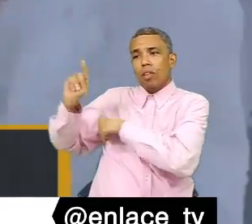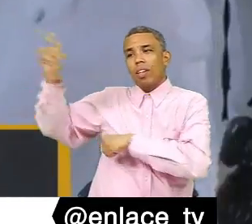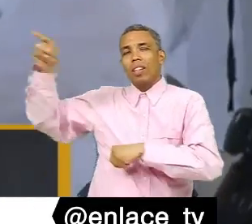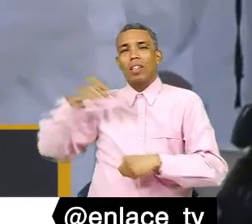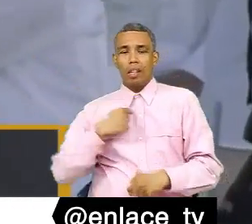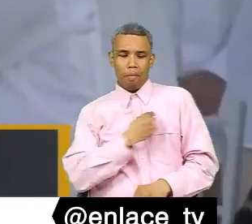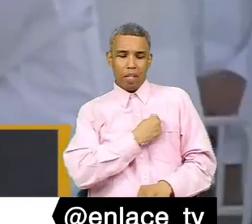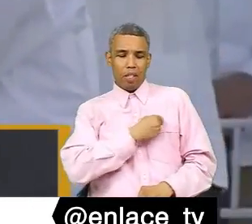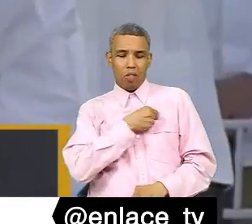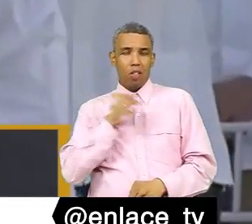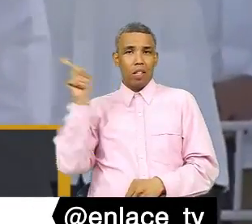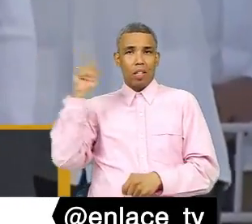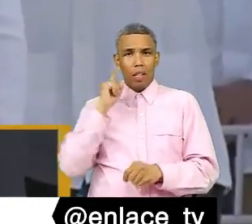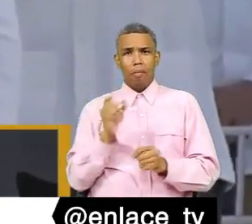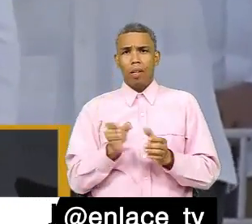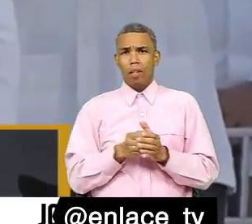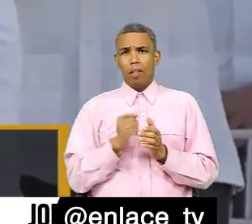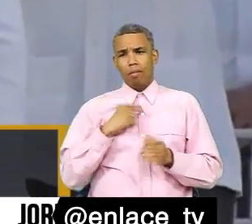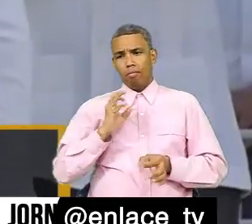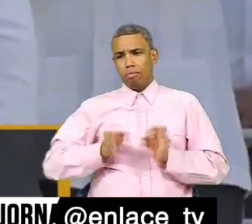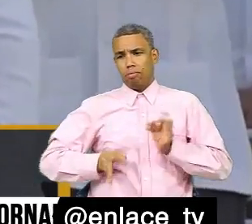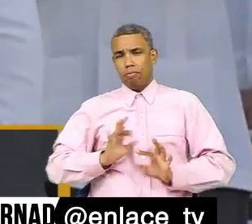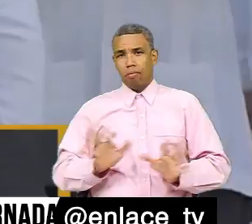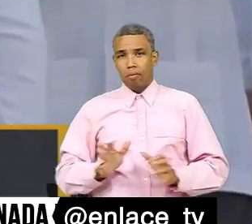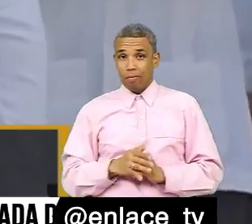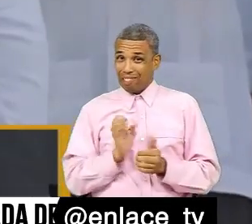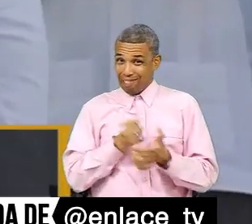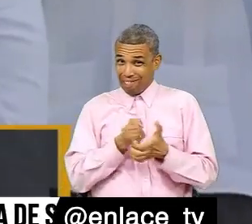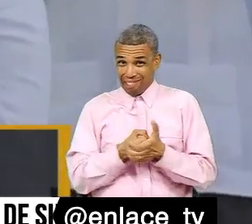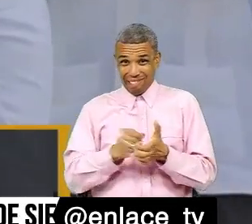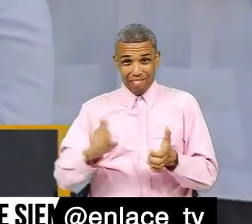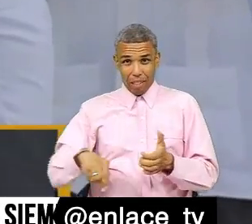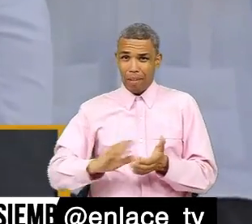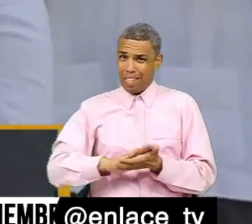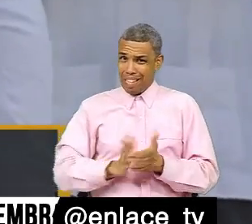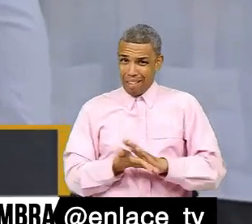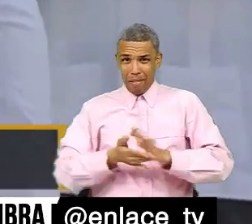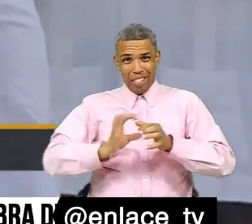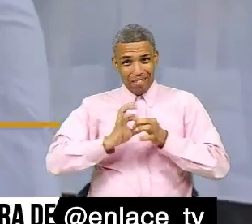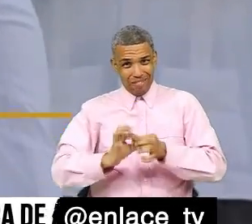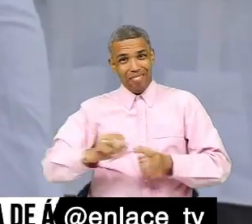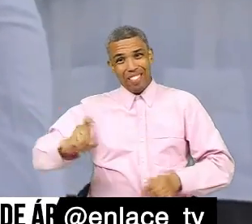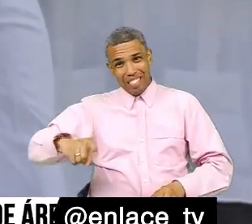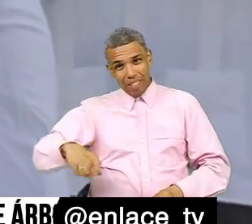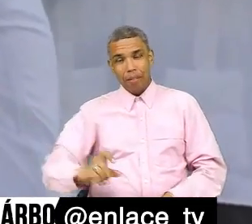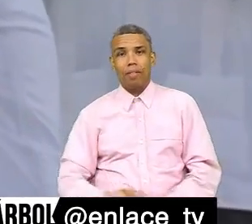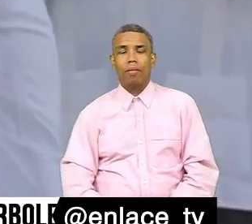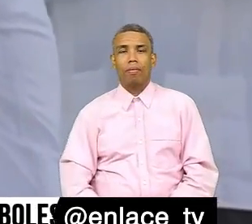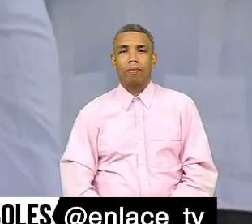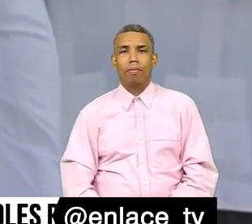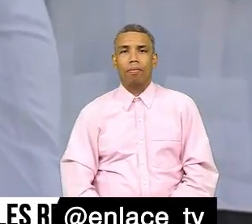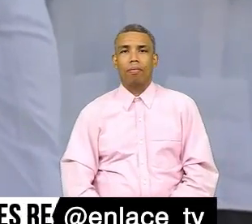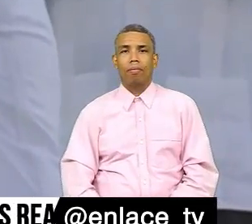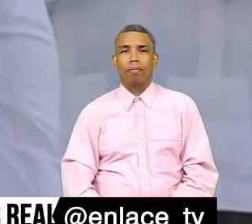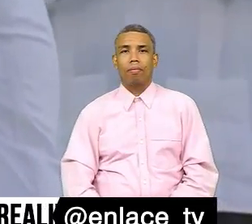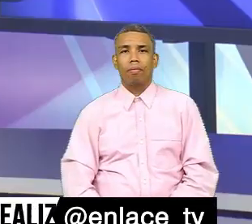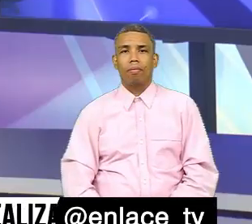persistir en los caminos de la paz como una única alternativa, y uno de esos caminos es una Asamblea Nacional Constituyente.